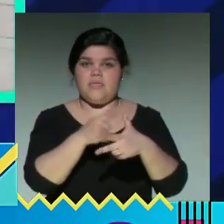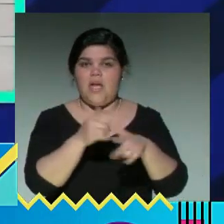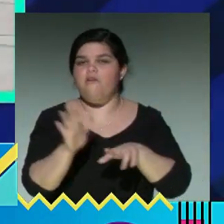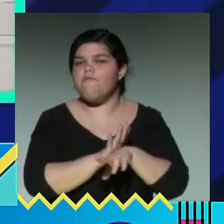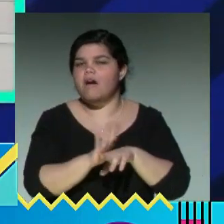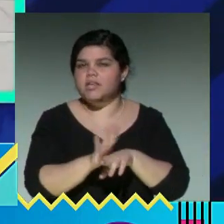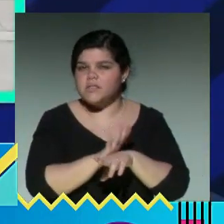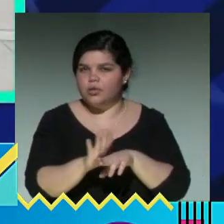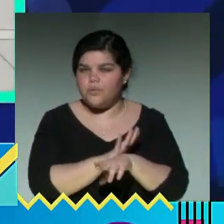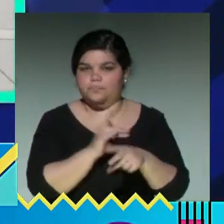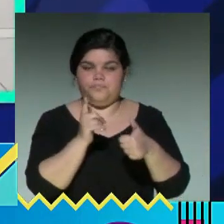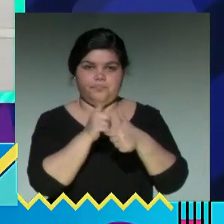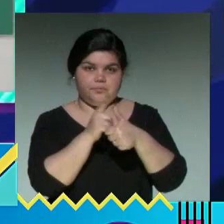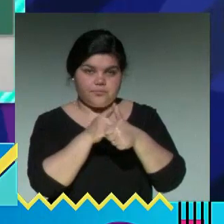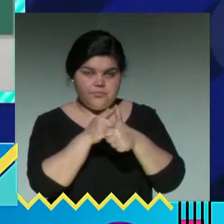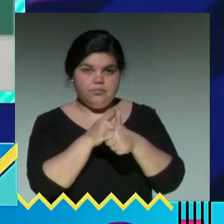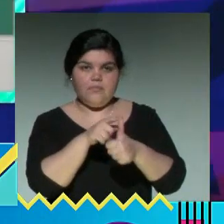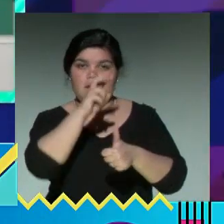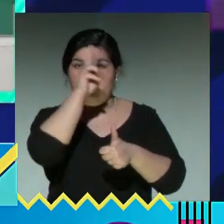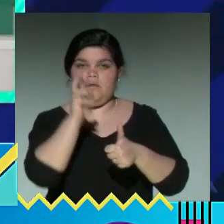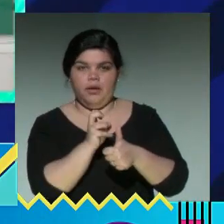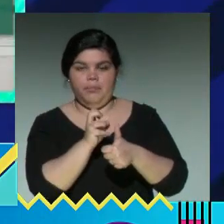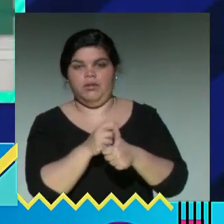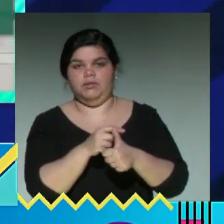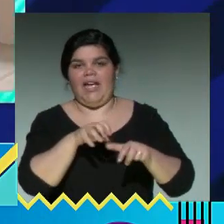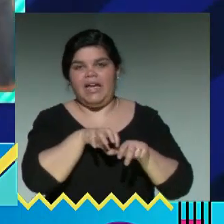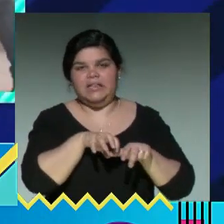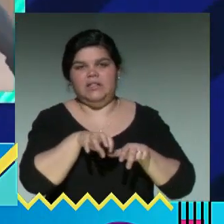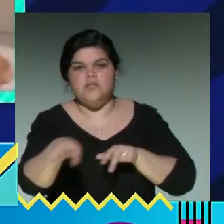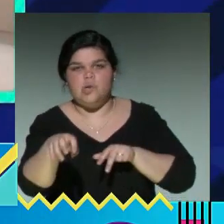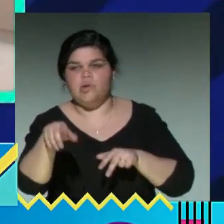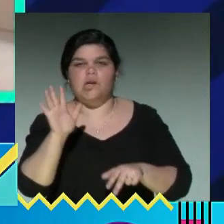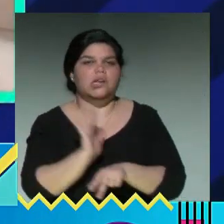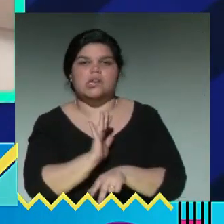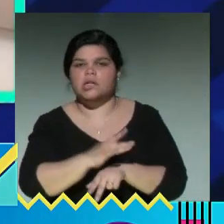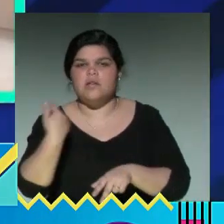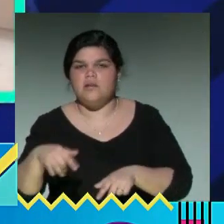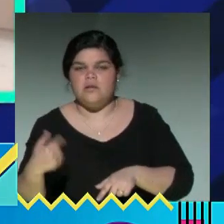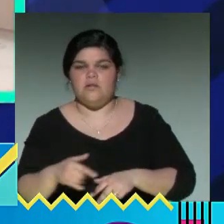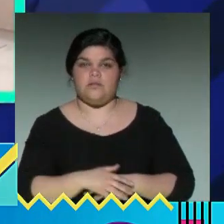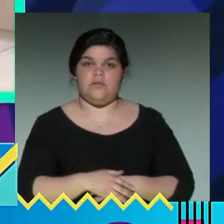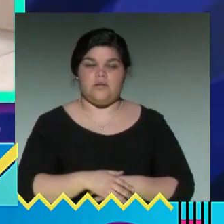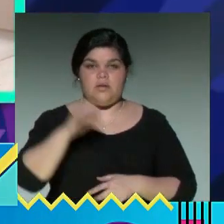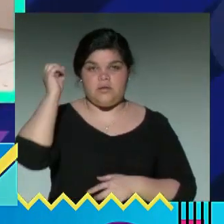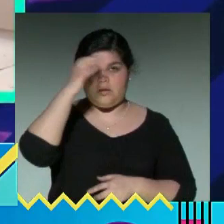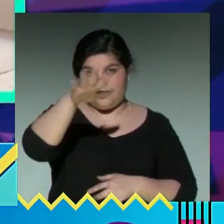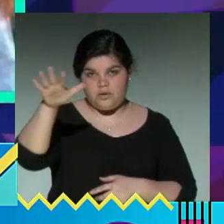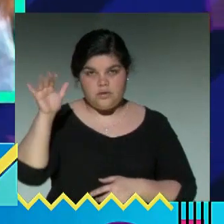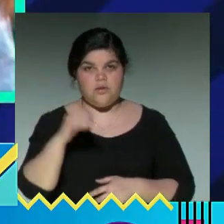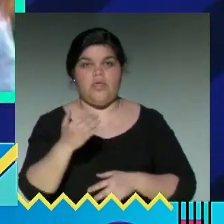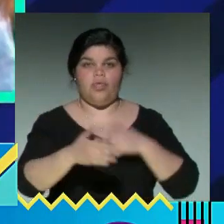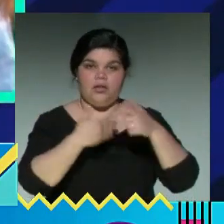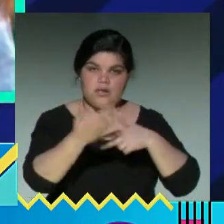en donde tenemos las principales temáticas de extensión, de desarrollo, extensión rural, desarrollo